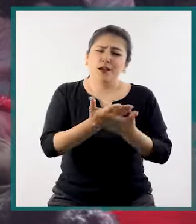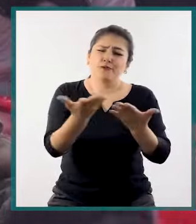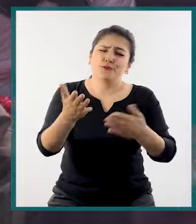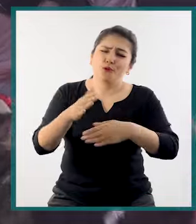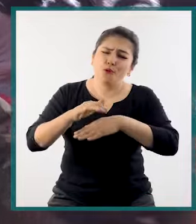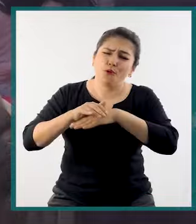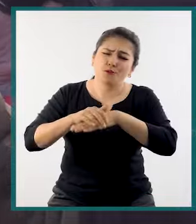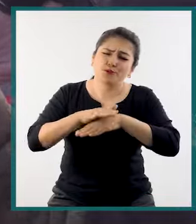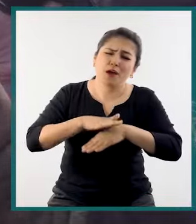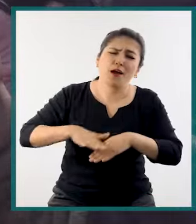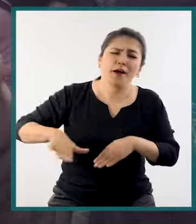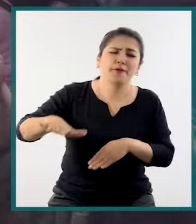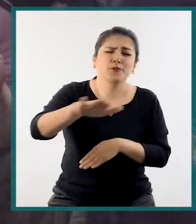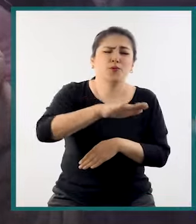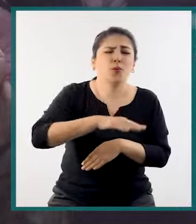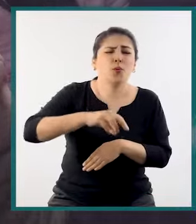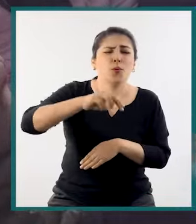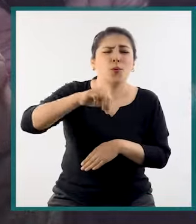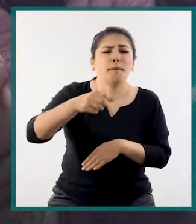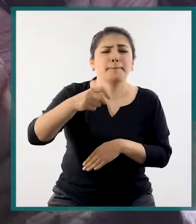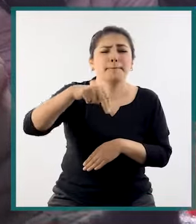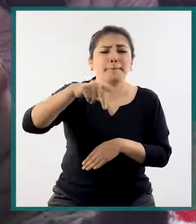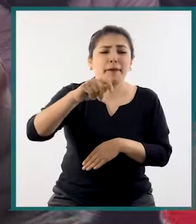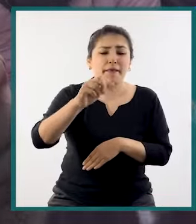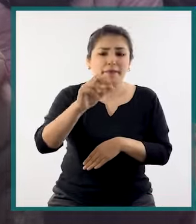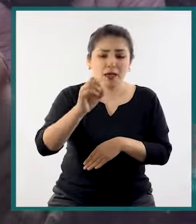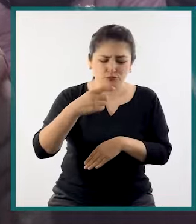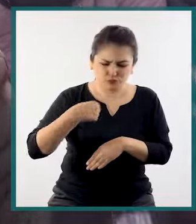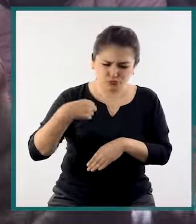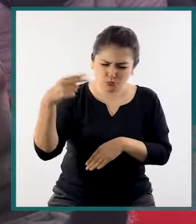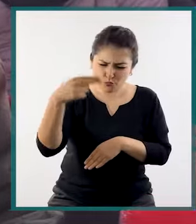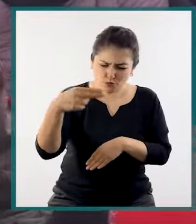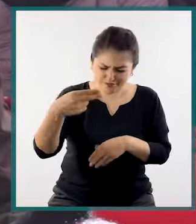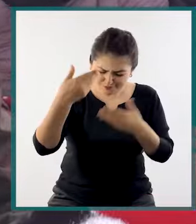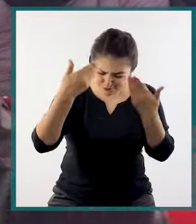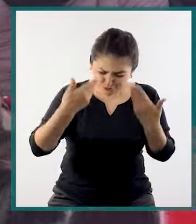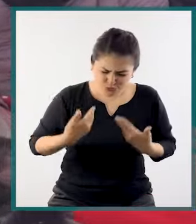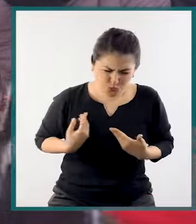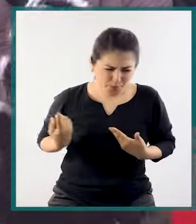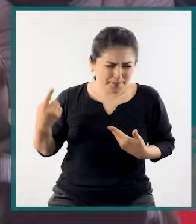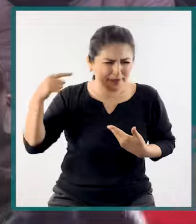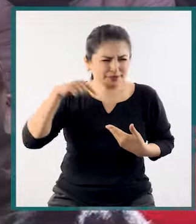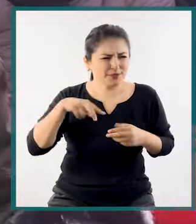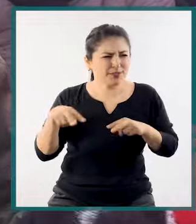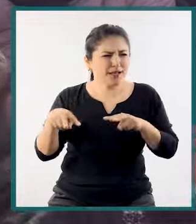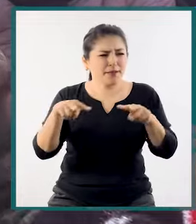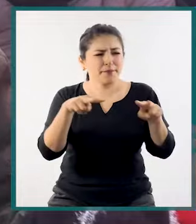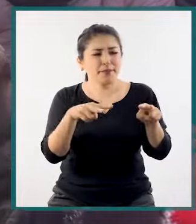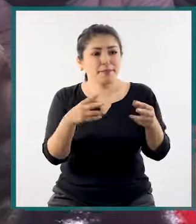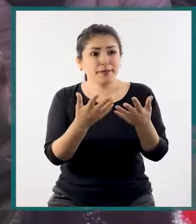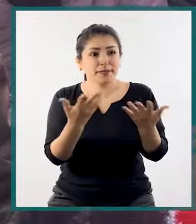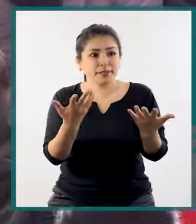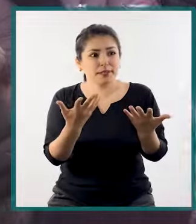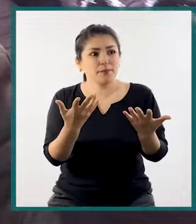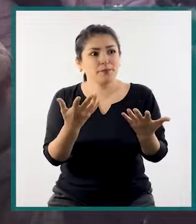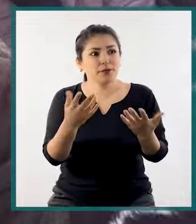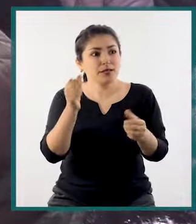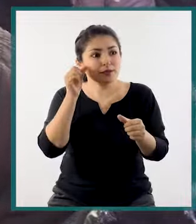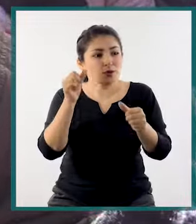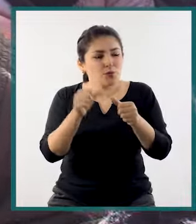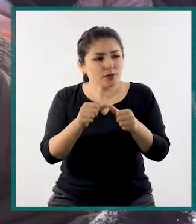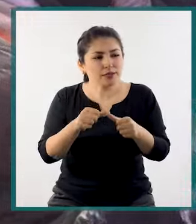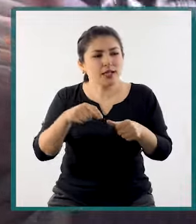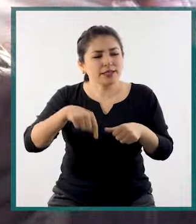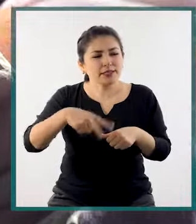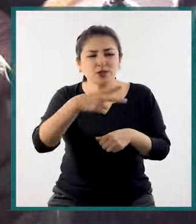fervoroso, para el gran Valle del Mantar, Huancayo, Perú. Yo soy de Huancayo, he venido a espectar este